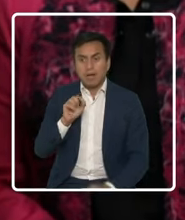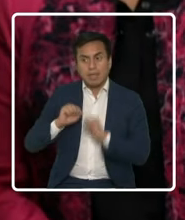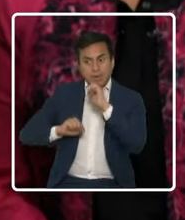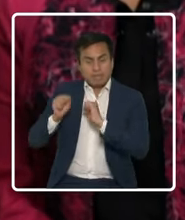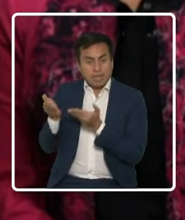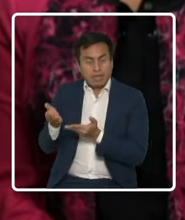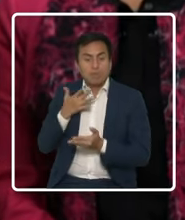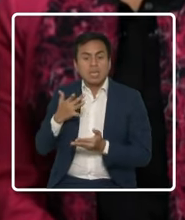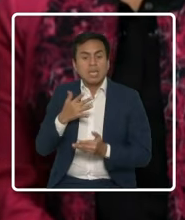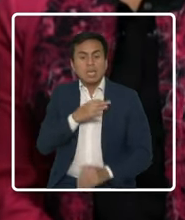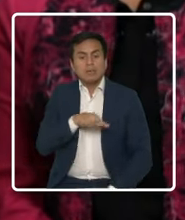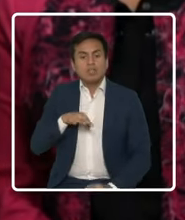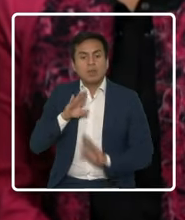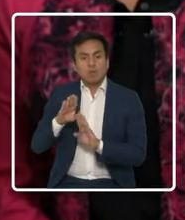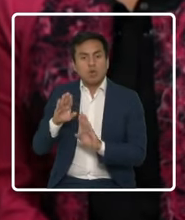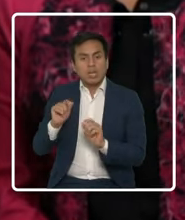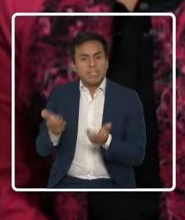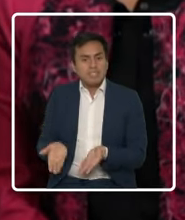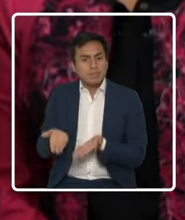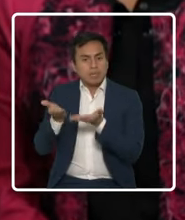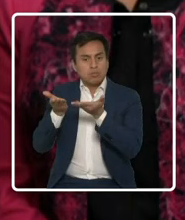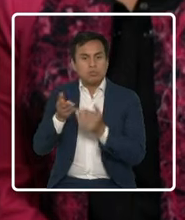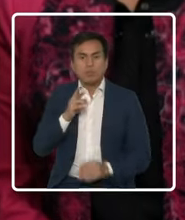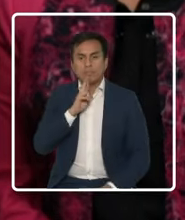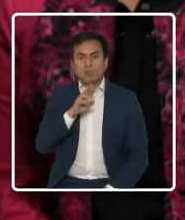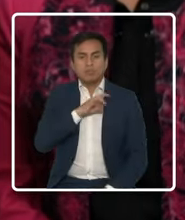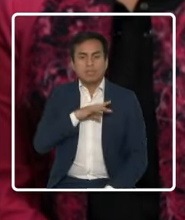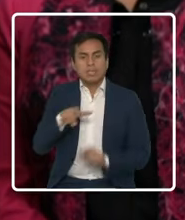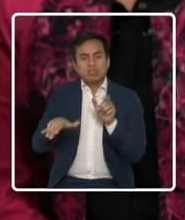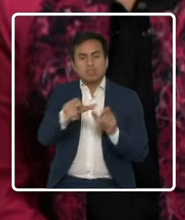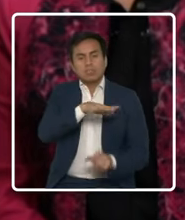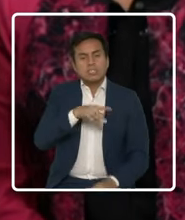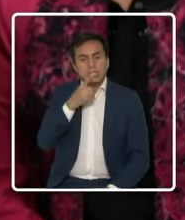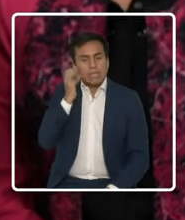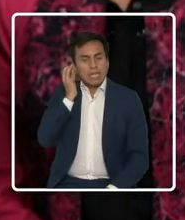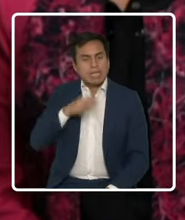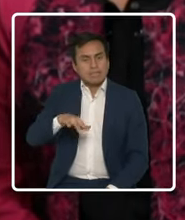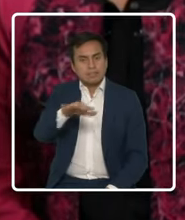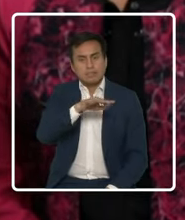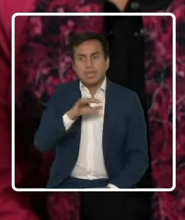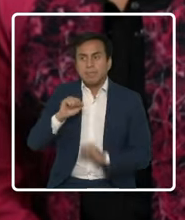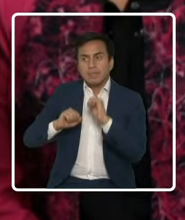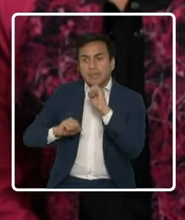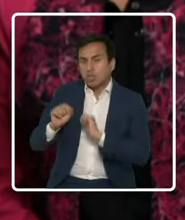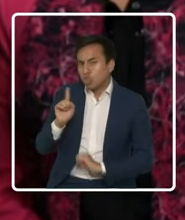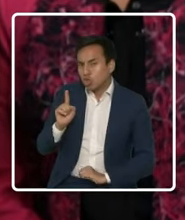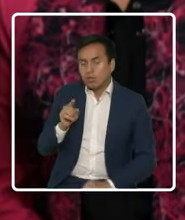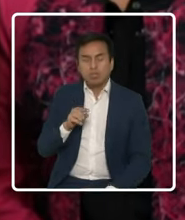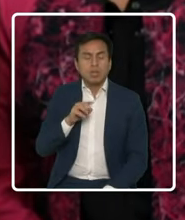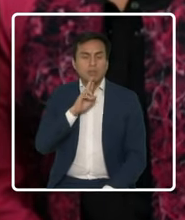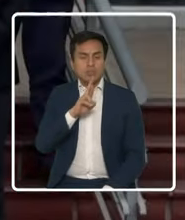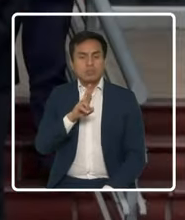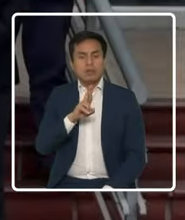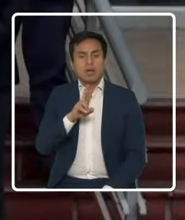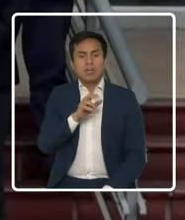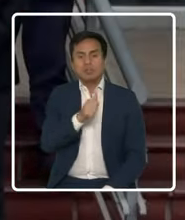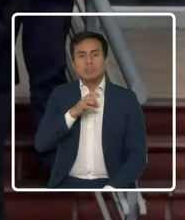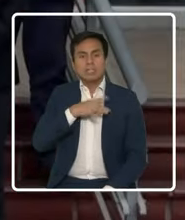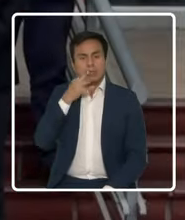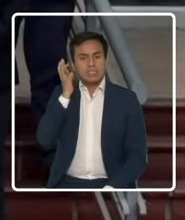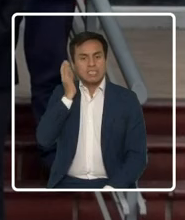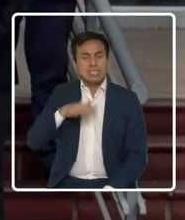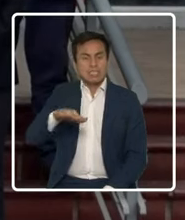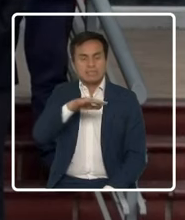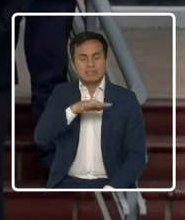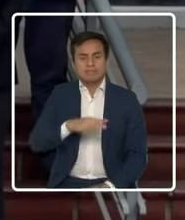el empresariado, porque esto es un gabinete de progresimiento? Yo le respondo a los chilenos y chilenas. ¿A los empresarios no? Le respondo a los chilenos, a todos los chilenos y